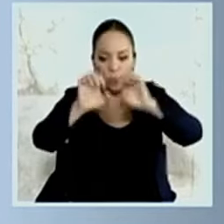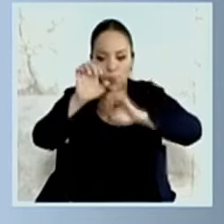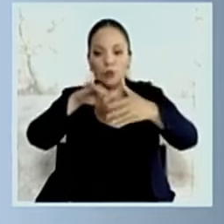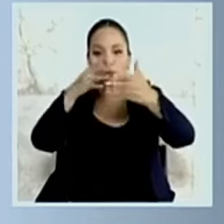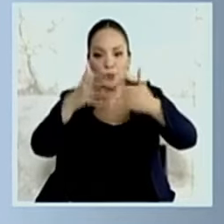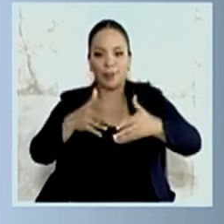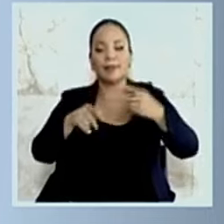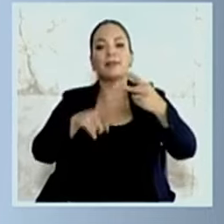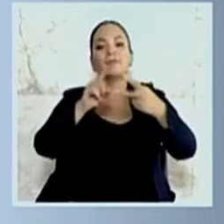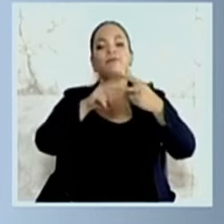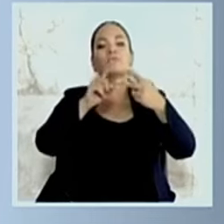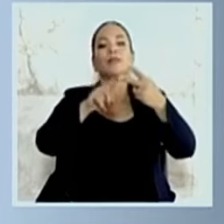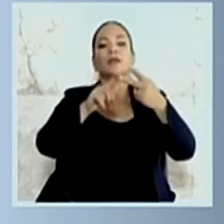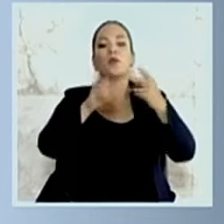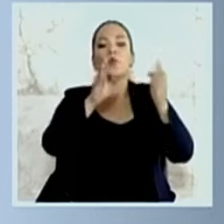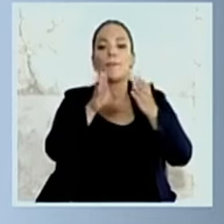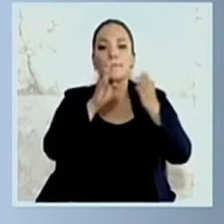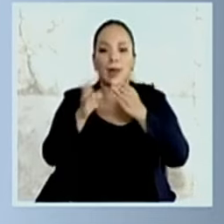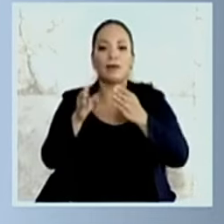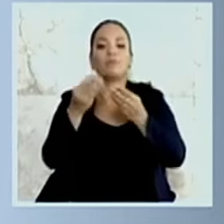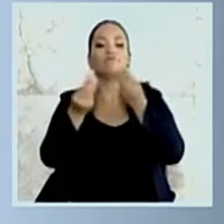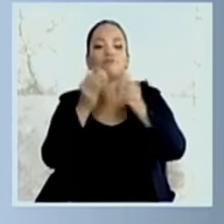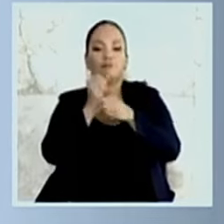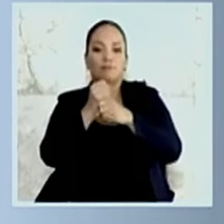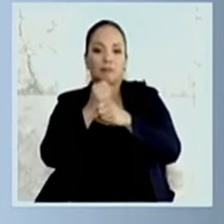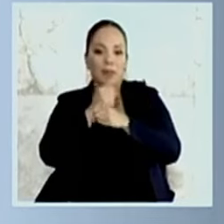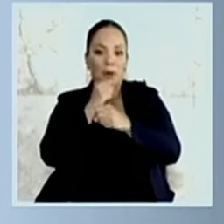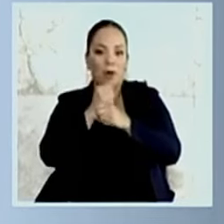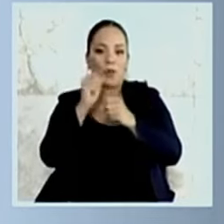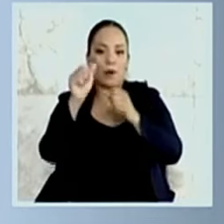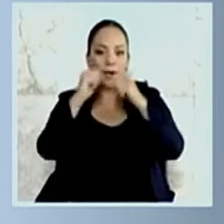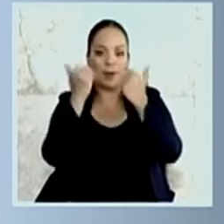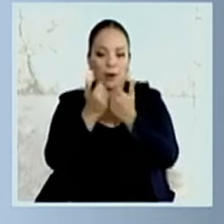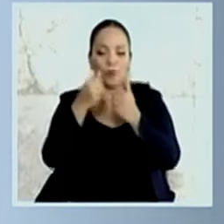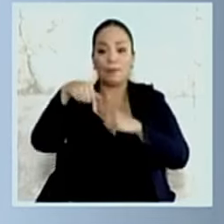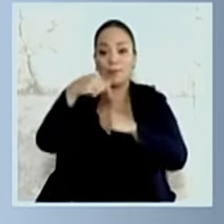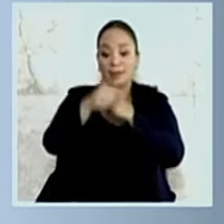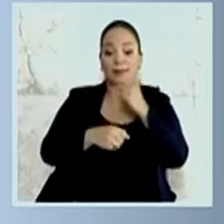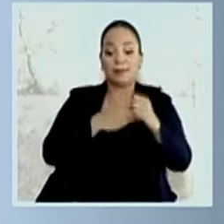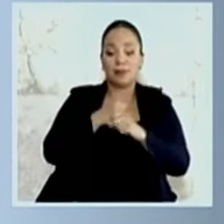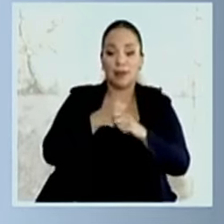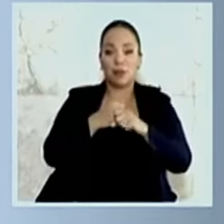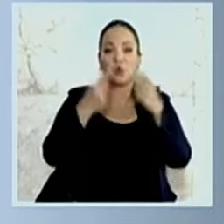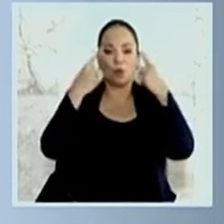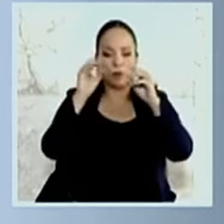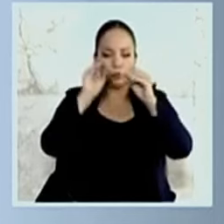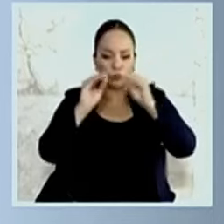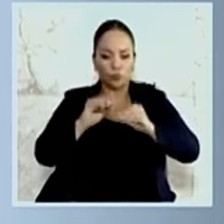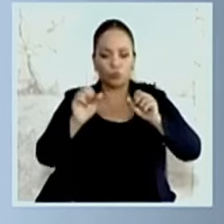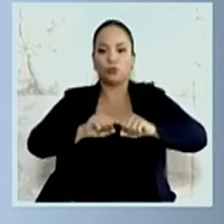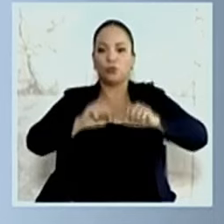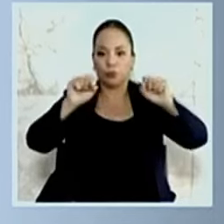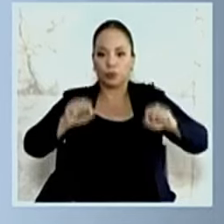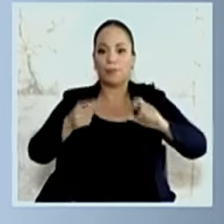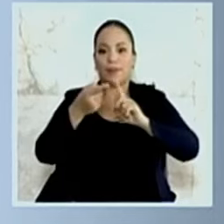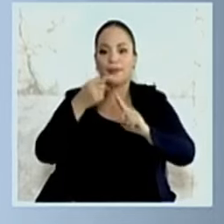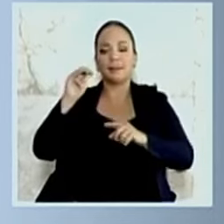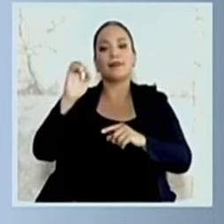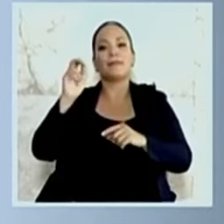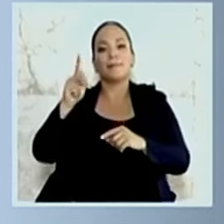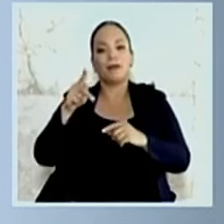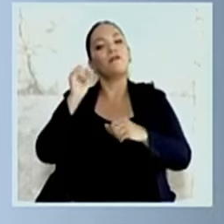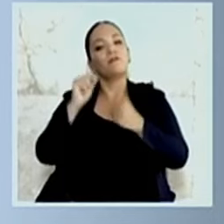las normales que se deben hacer en toda aula, o sea, cada docente que llega hace una evaluación de sus estudiantes y hace un